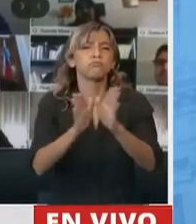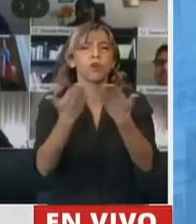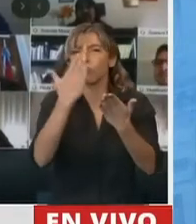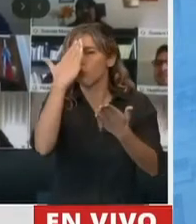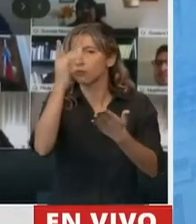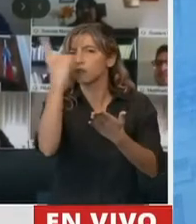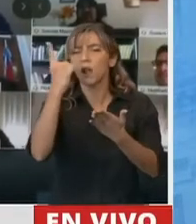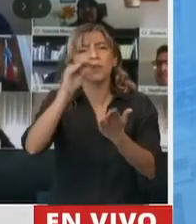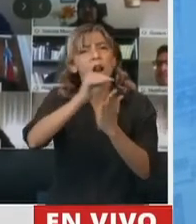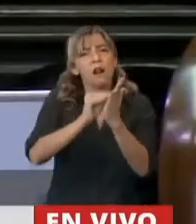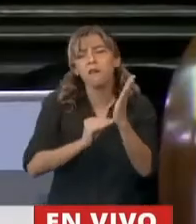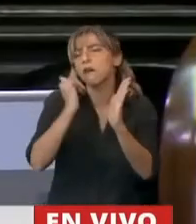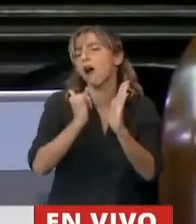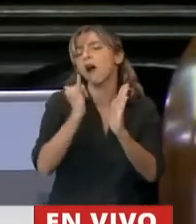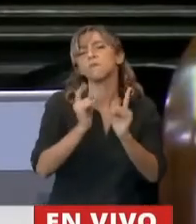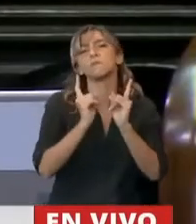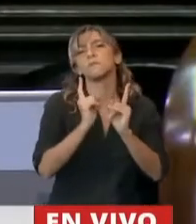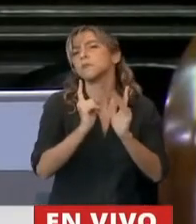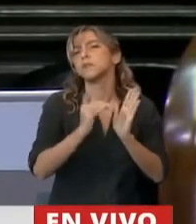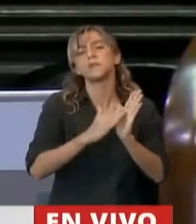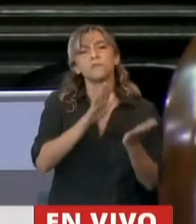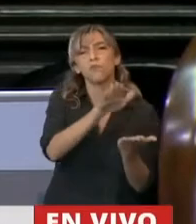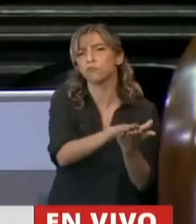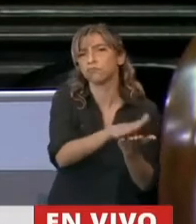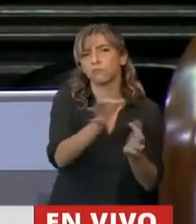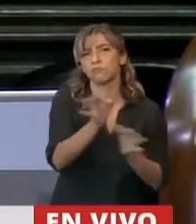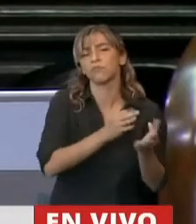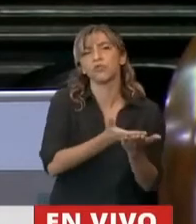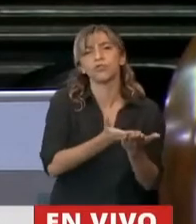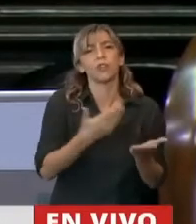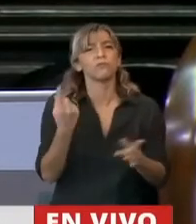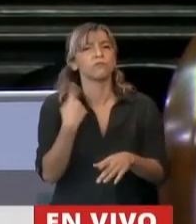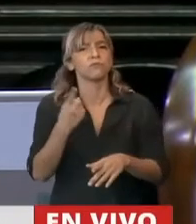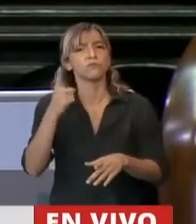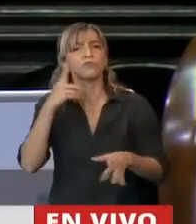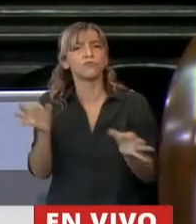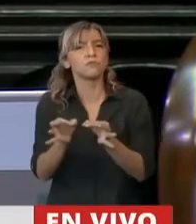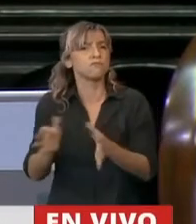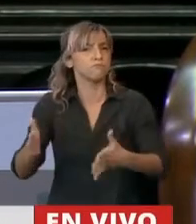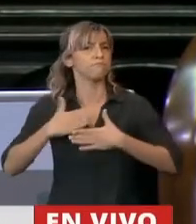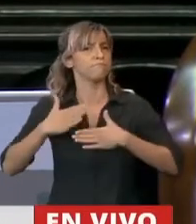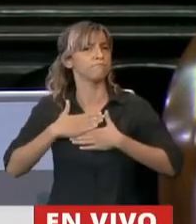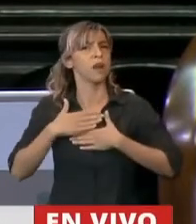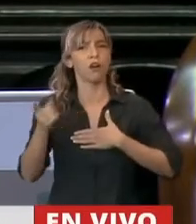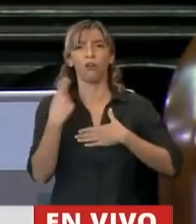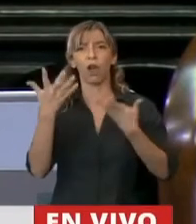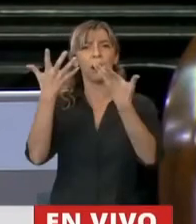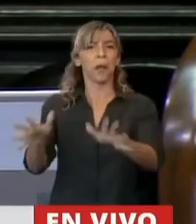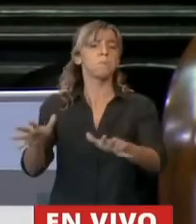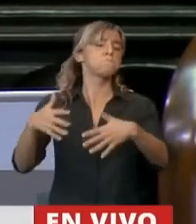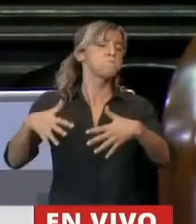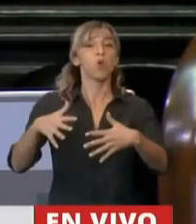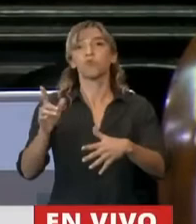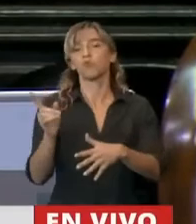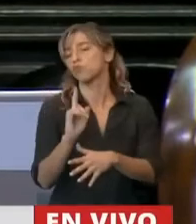renuncia a la soberanía de las islas malvinas es un imperativo de nuestra constitución así lo hemos decidido todos los argentinos y así lo tenemos